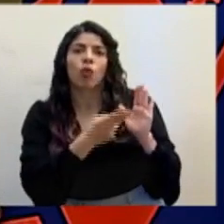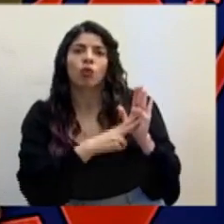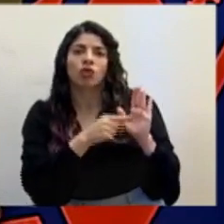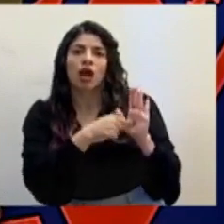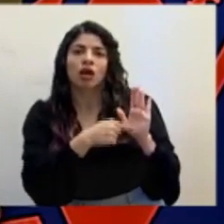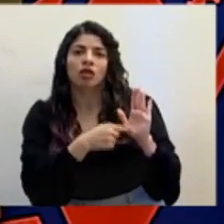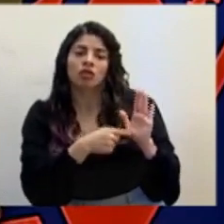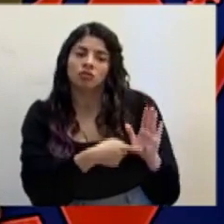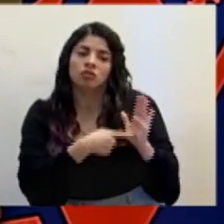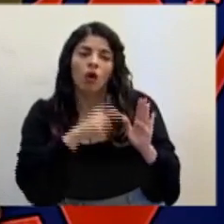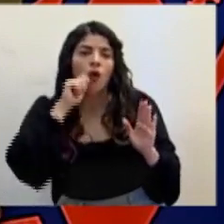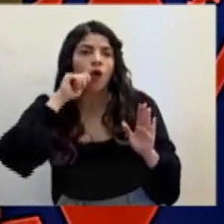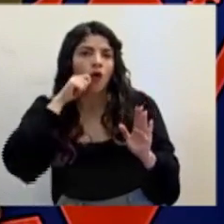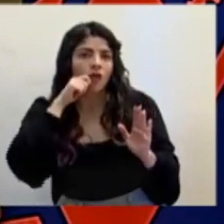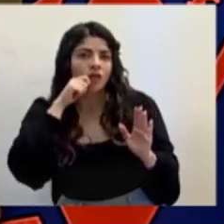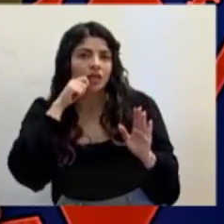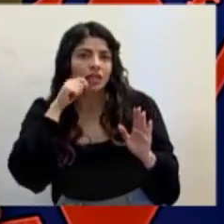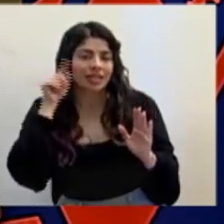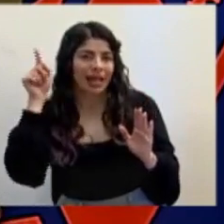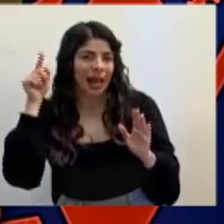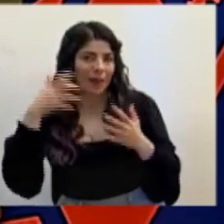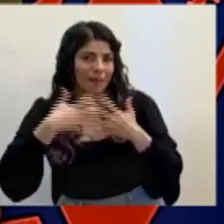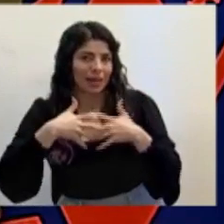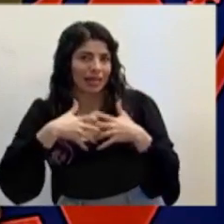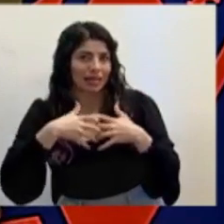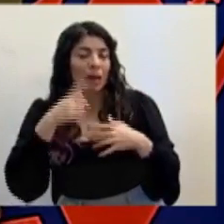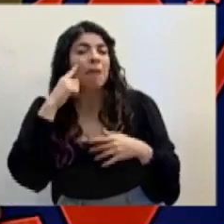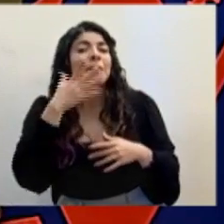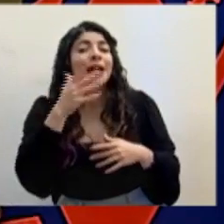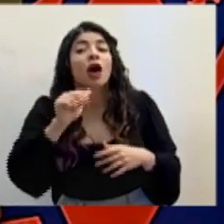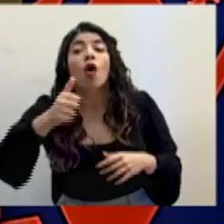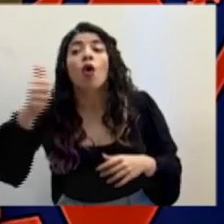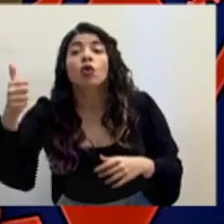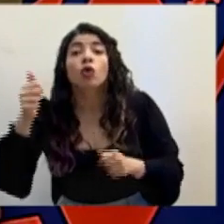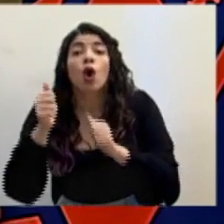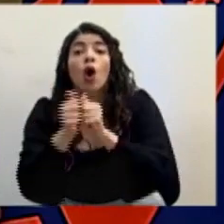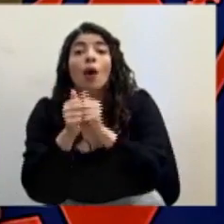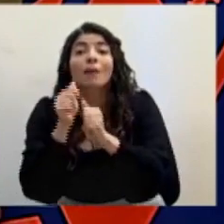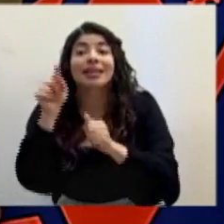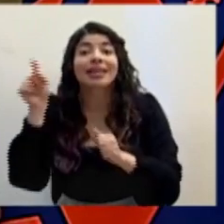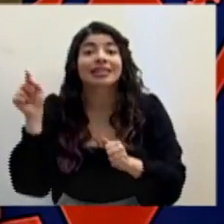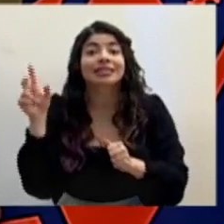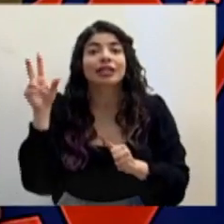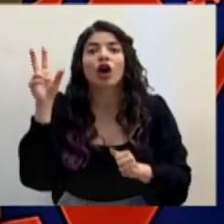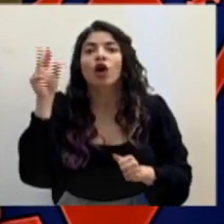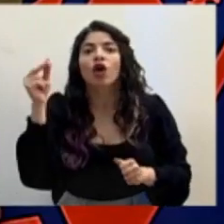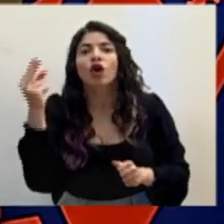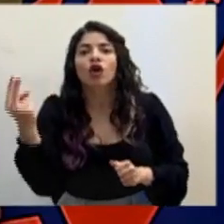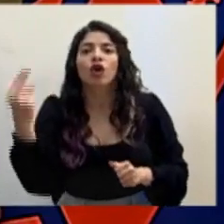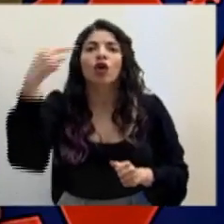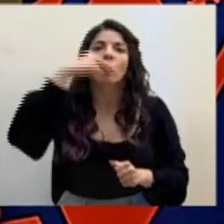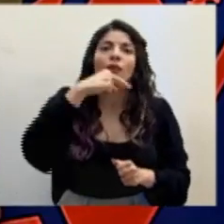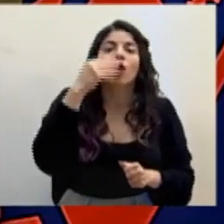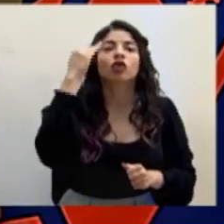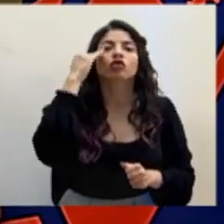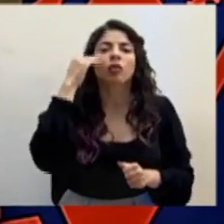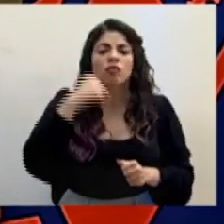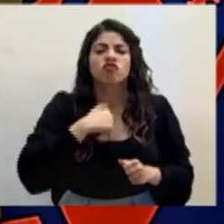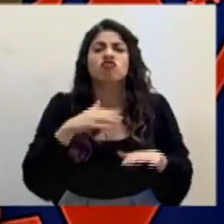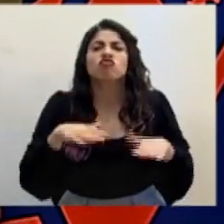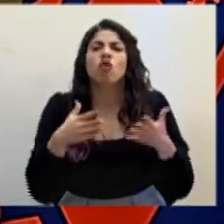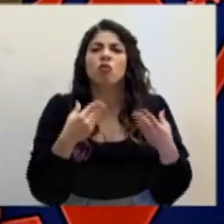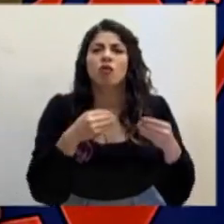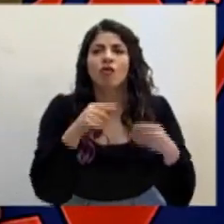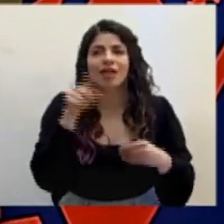confidencialidad, principalmente para que los competidores no conozcan los resultados específicos de sus acciones